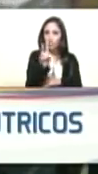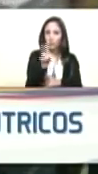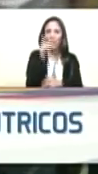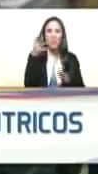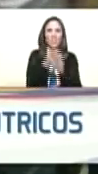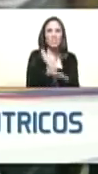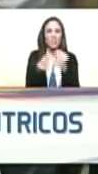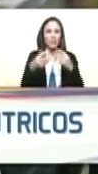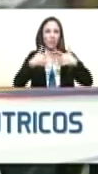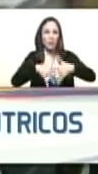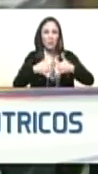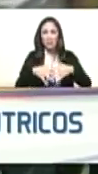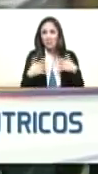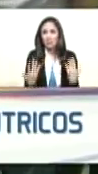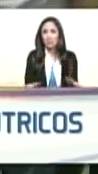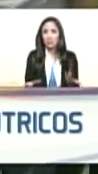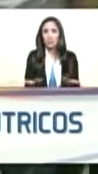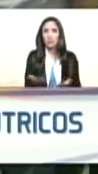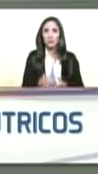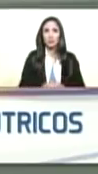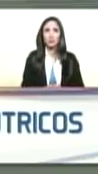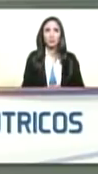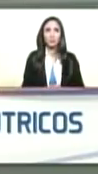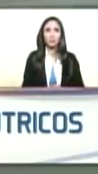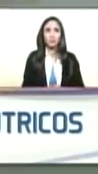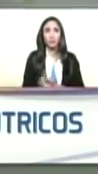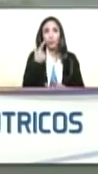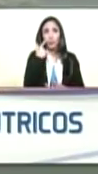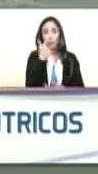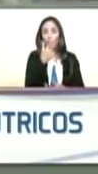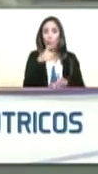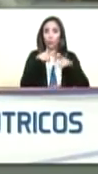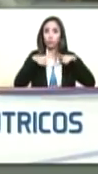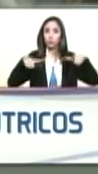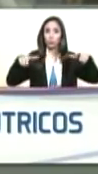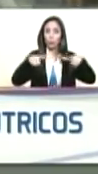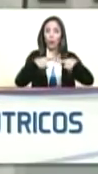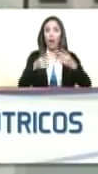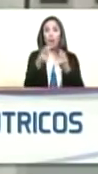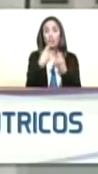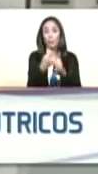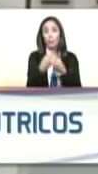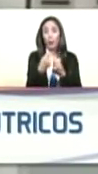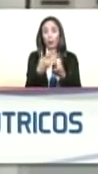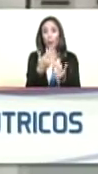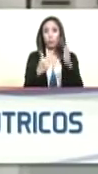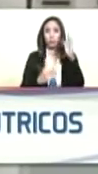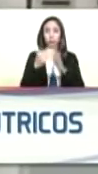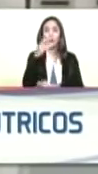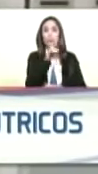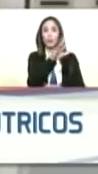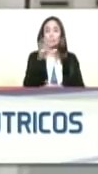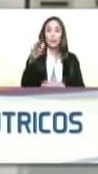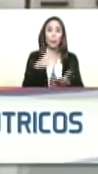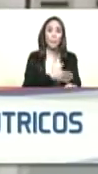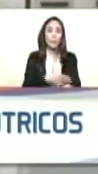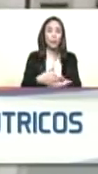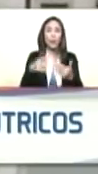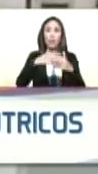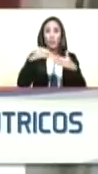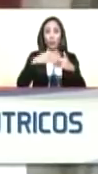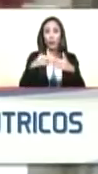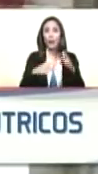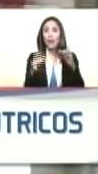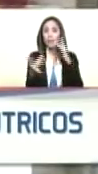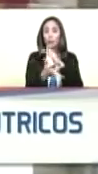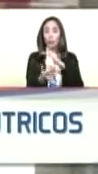planta. Esta planta, en esta planta, presidente, se han hecho una inversión por encima de los 25 millones de dólares en nuevas